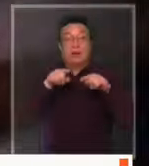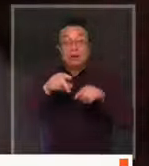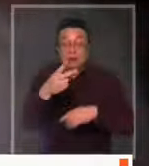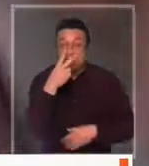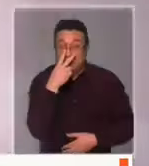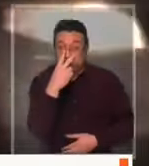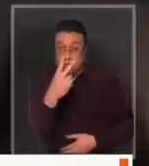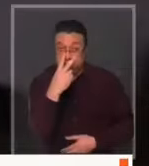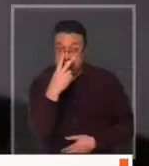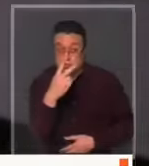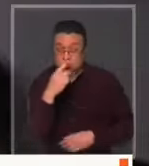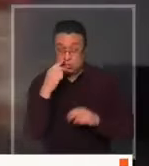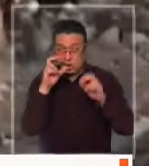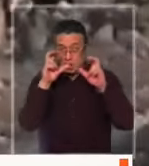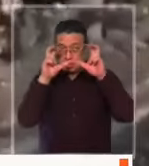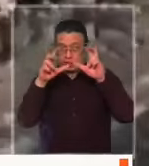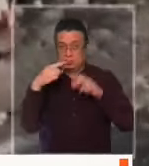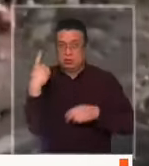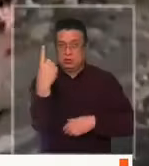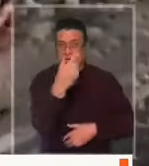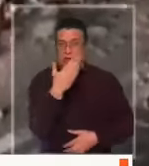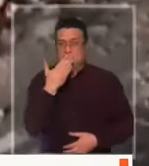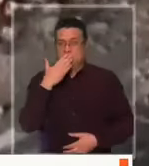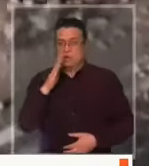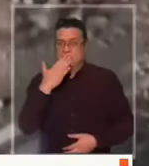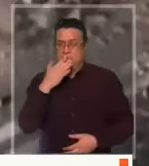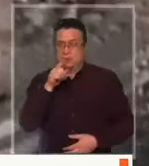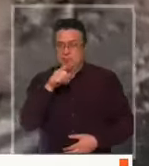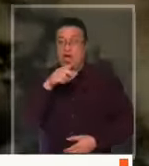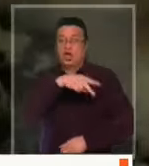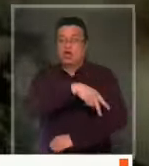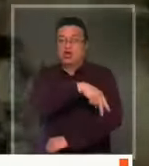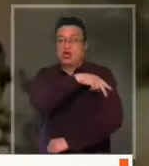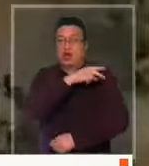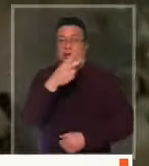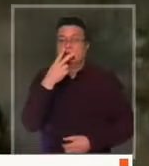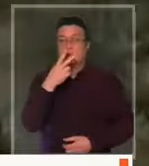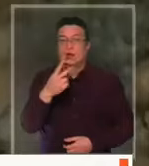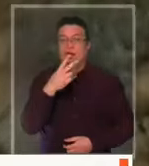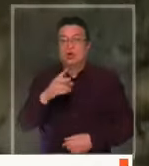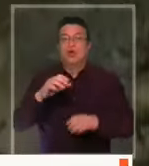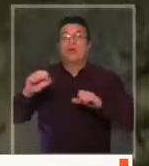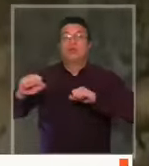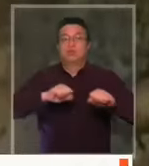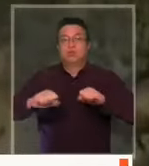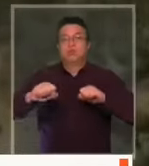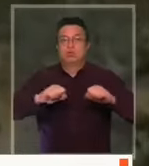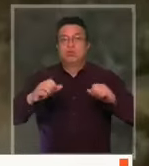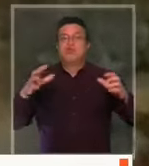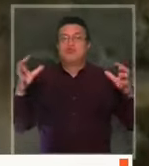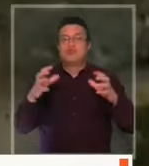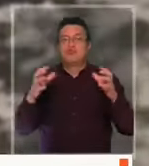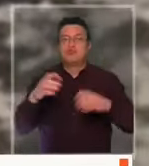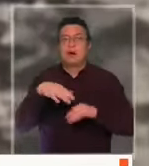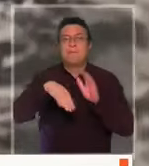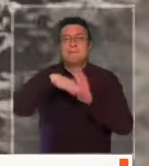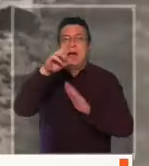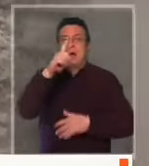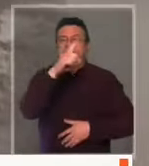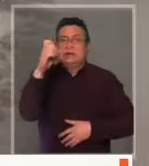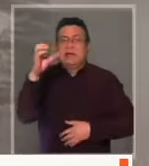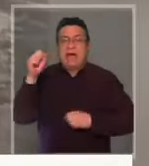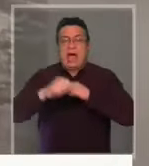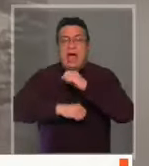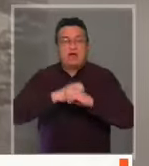con mucha atención por los expertos. Al menos en el norte grande, la energía sísmica no se ha liberado en más de 100 años. El